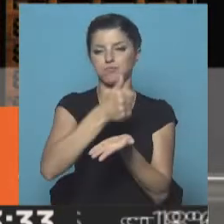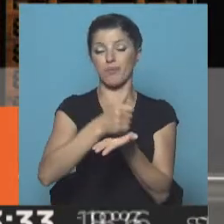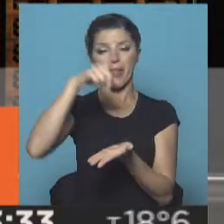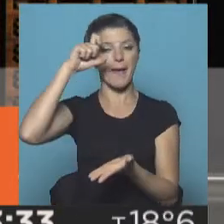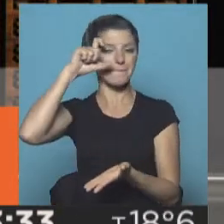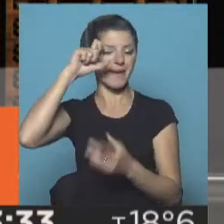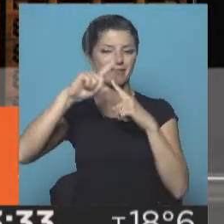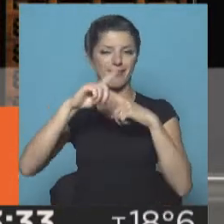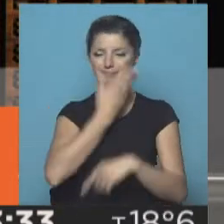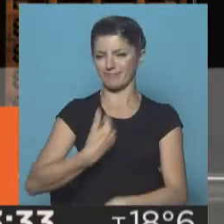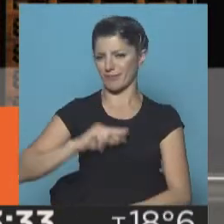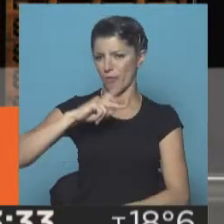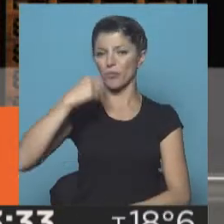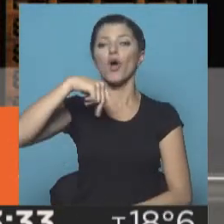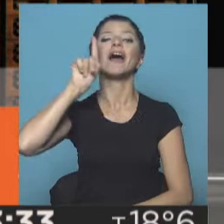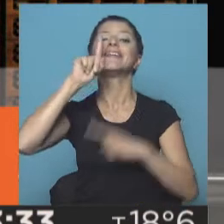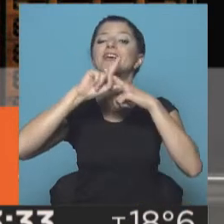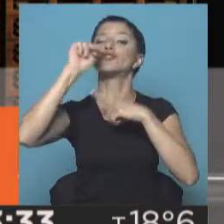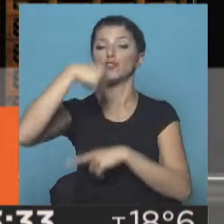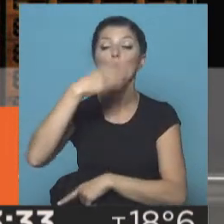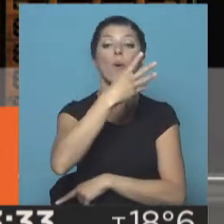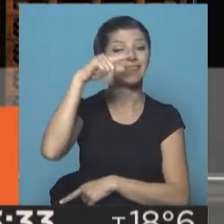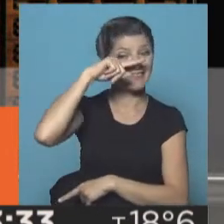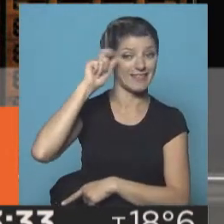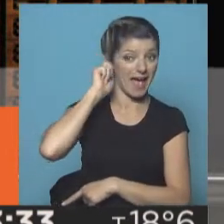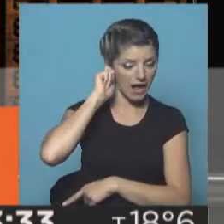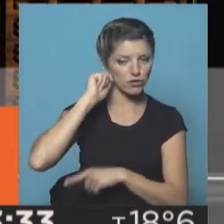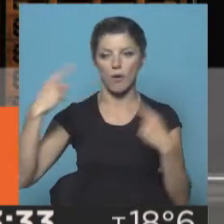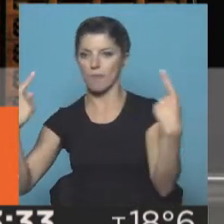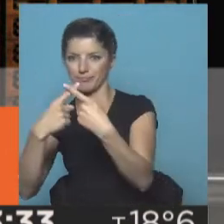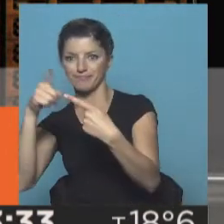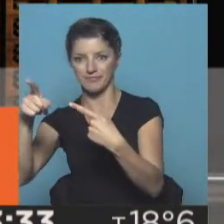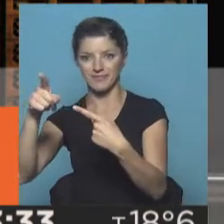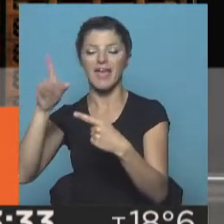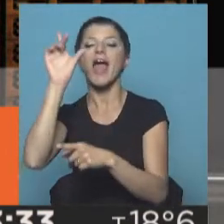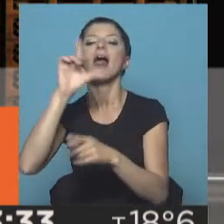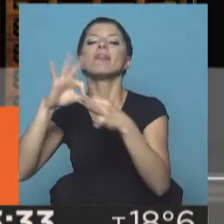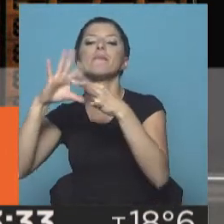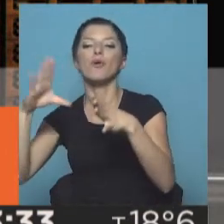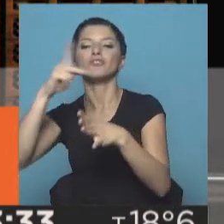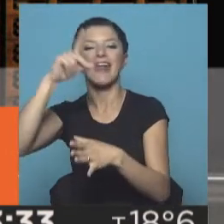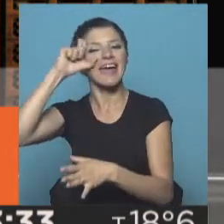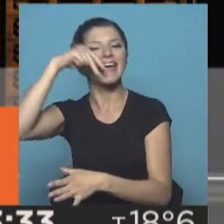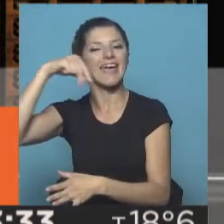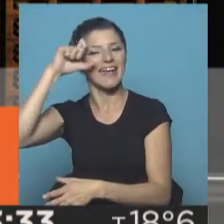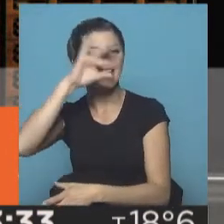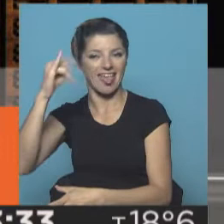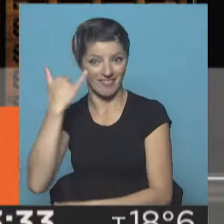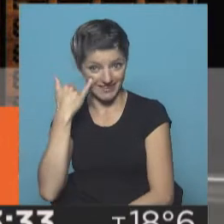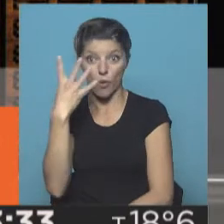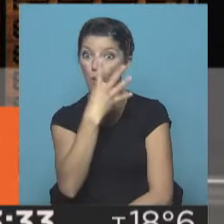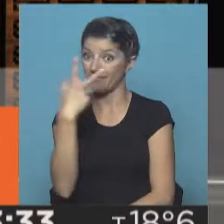vicepresidente republicano Richard Nixon, de 47 años, enfrentaba al ascendente senador demócrata John Fitzgerald Kennedy, de solo